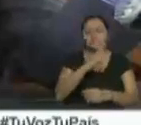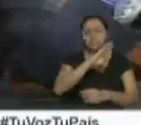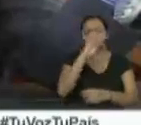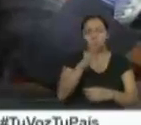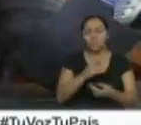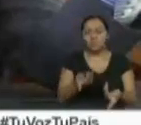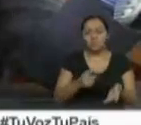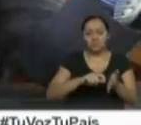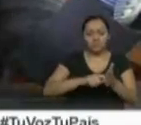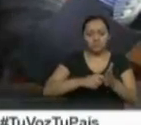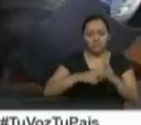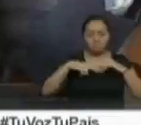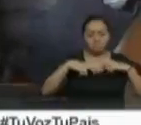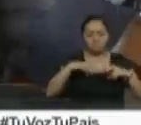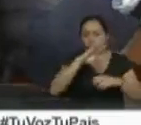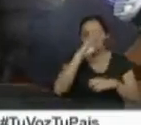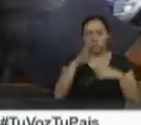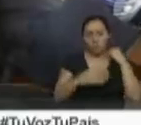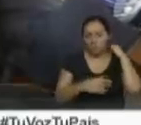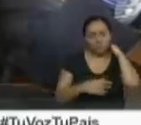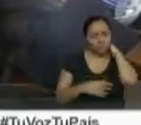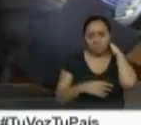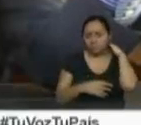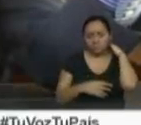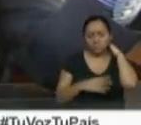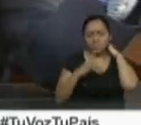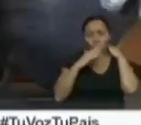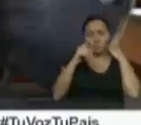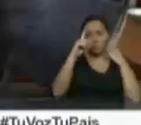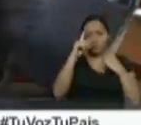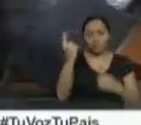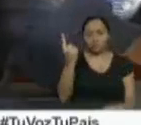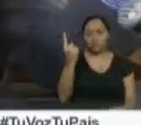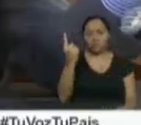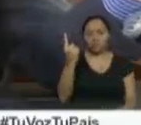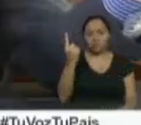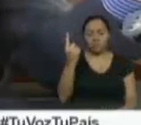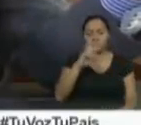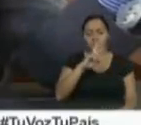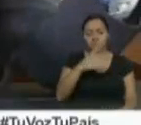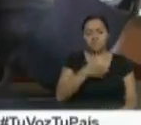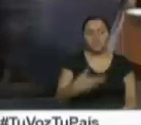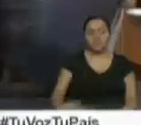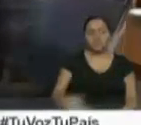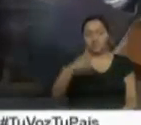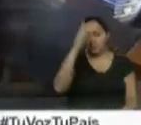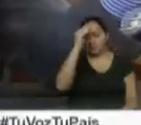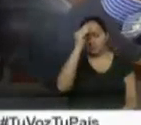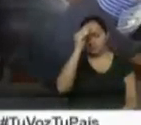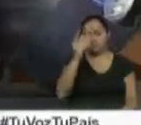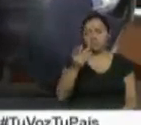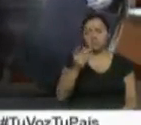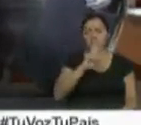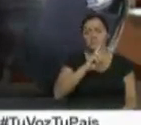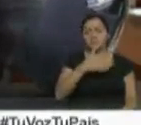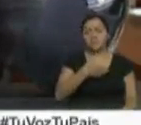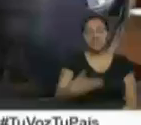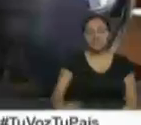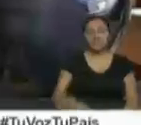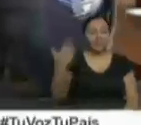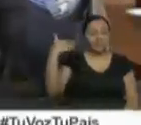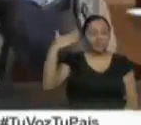auditó. Al presidente Rafael Correa, al vicepresidente Lenín Moreno, al actual